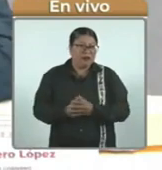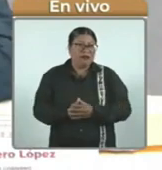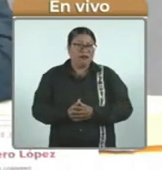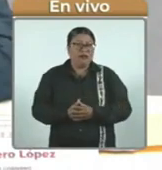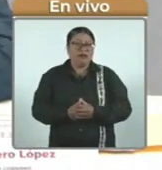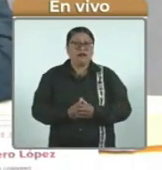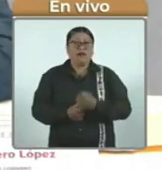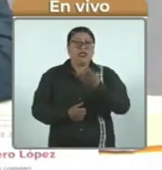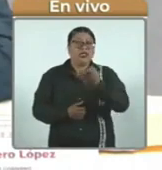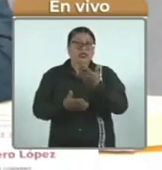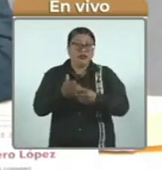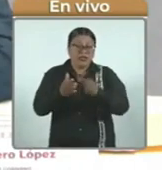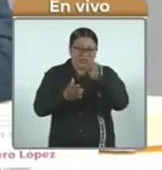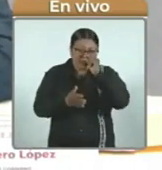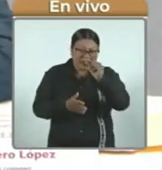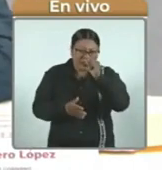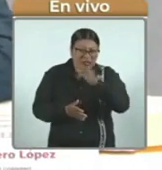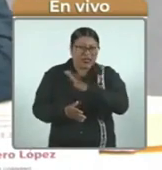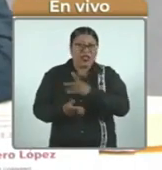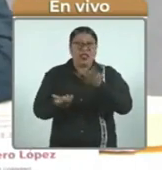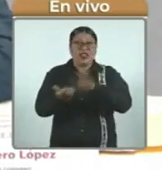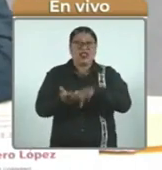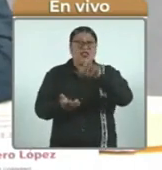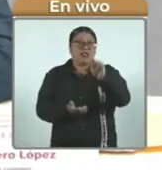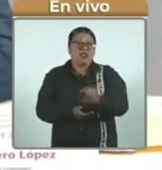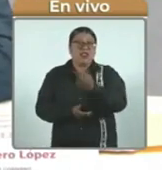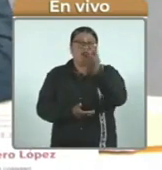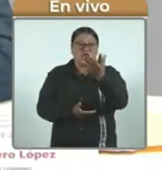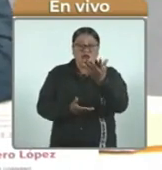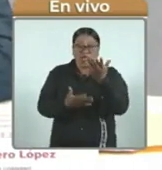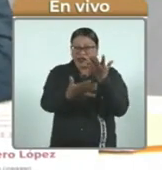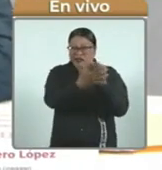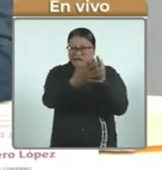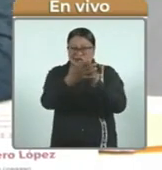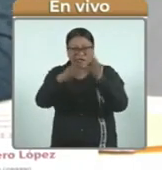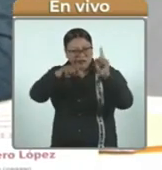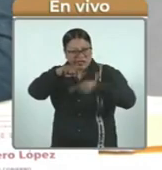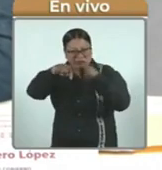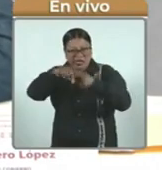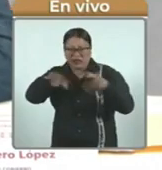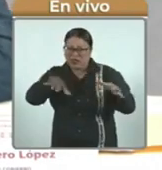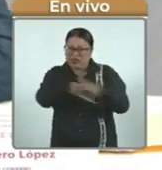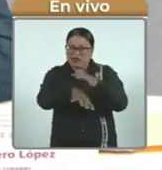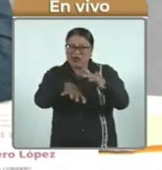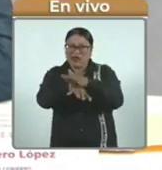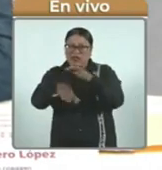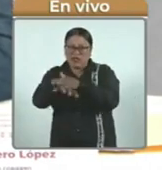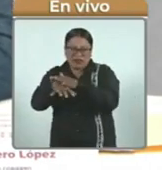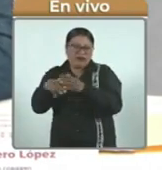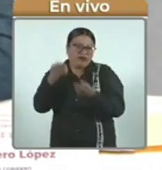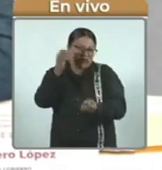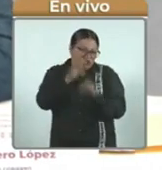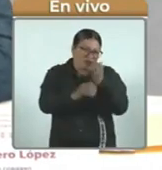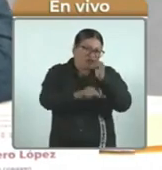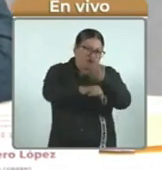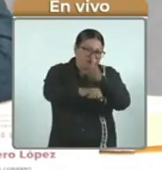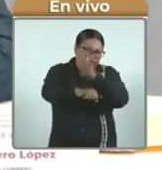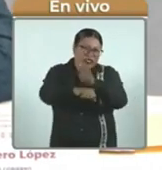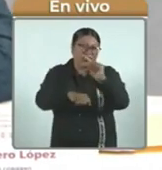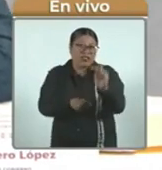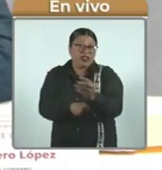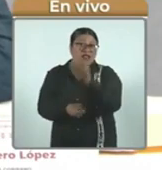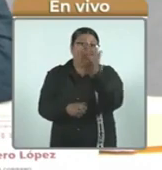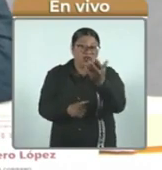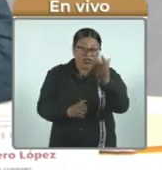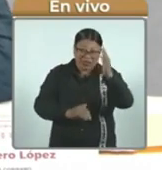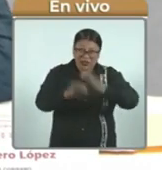el proyecto? Porque hay muchos temas tecnológicos que se están cambiando, hay que mudar de tecnologías, hay que concluir